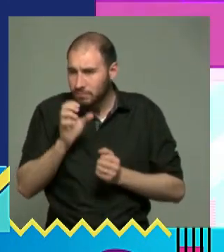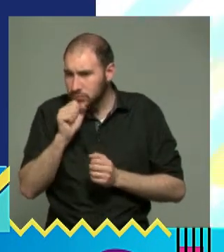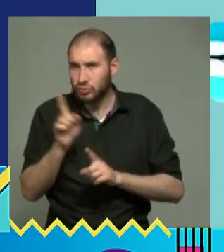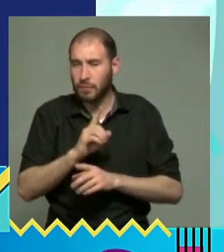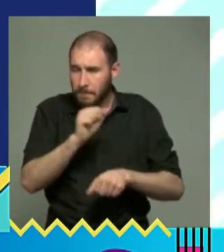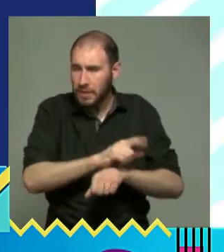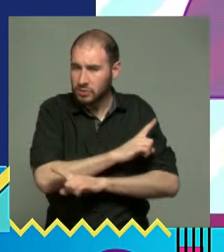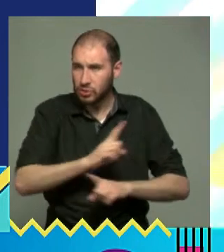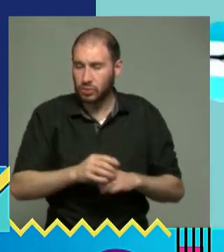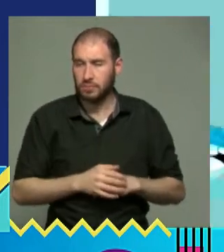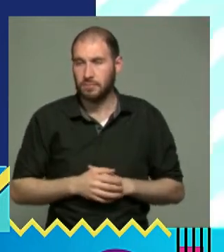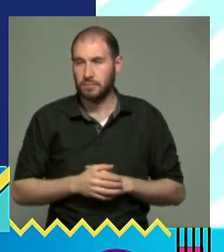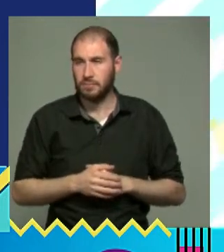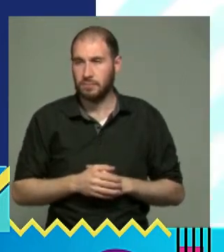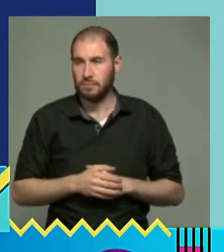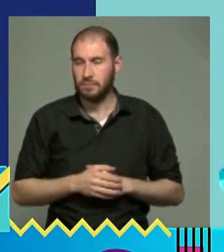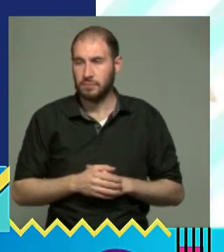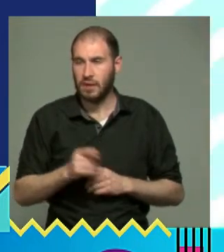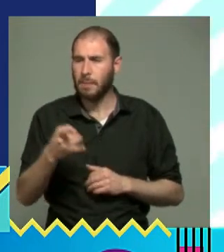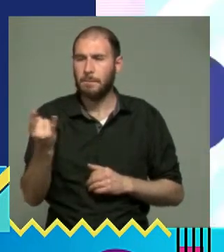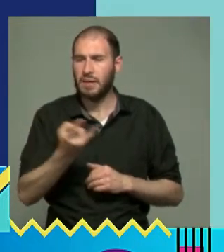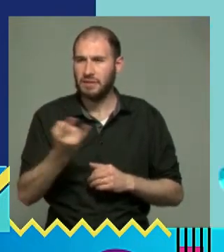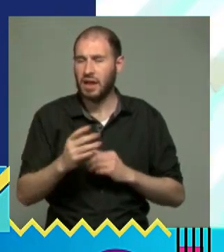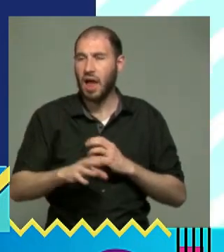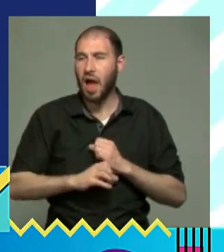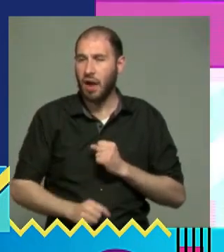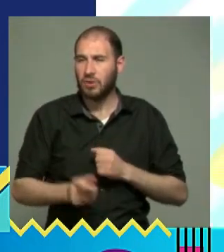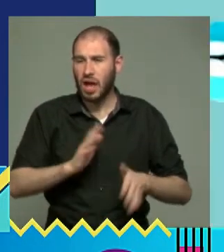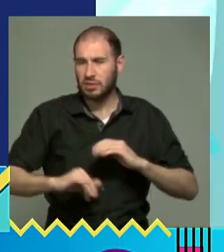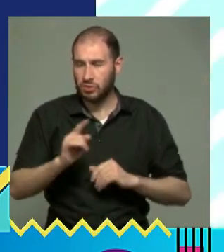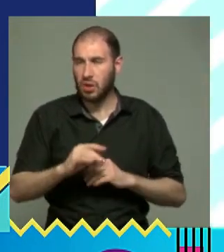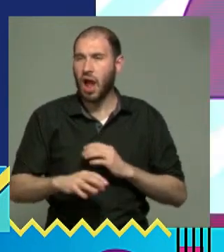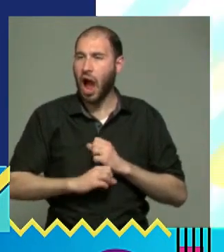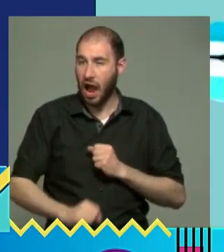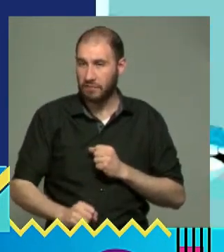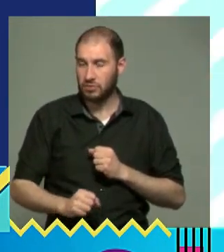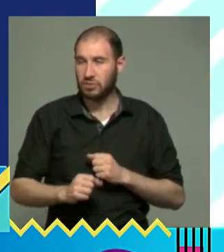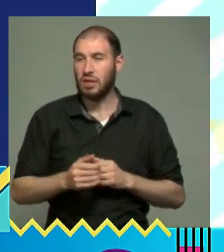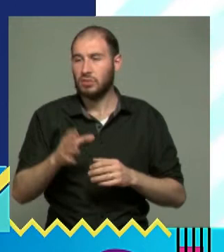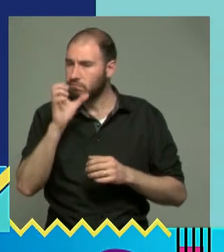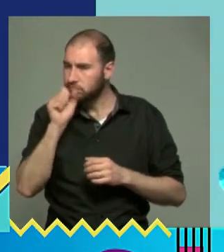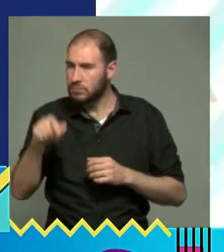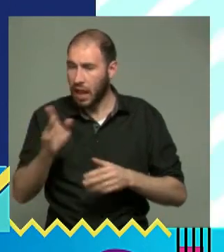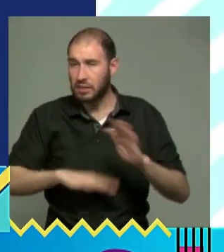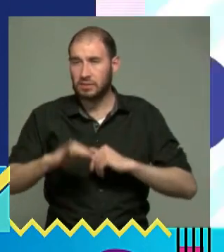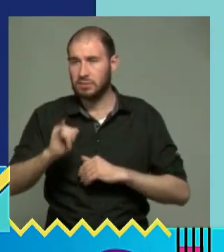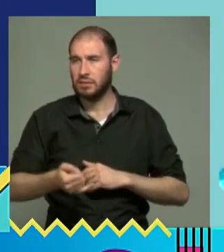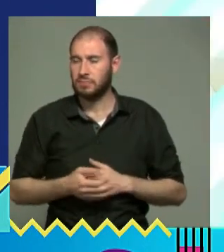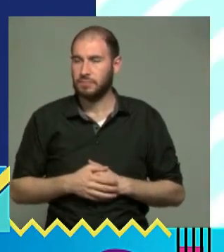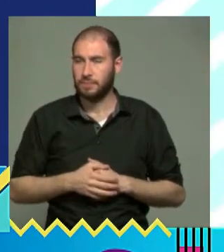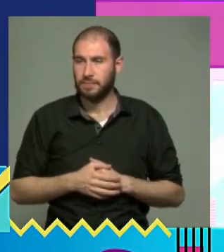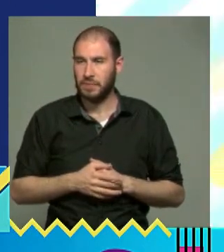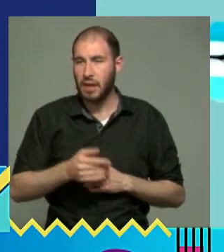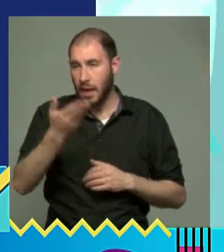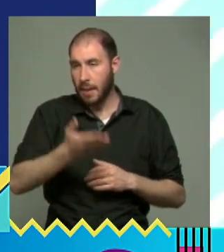es una mentira que los abortos no se hacen, los abortos a pesar de la clandestinidad se realizan y